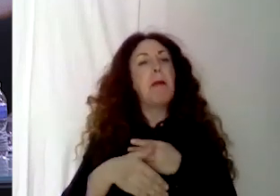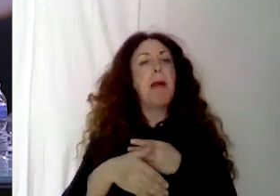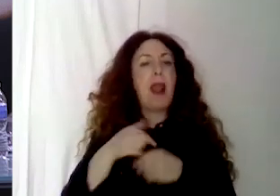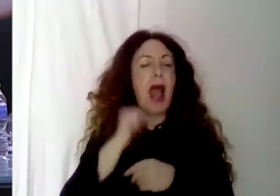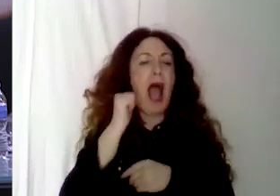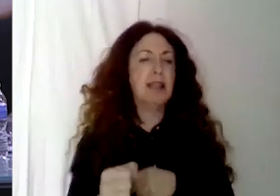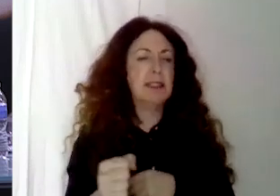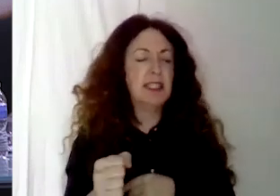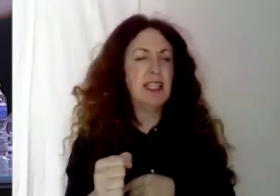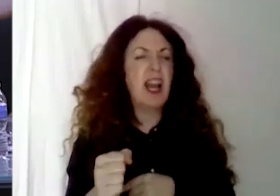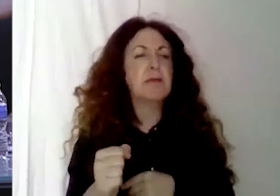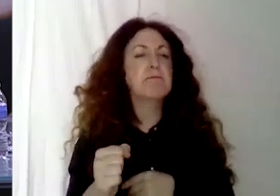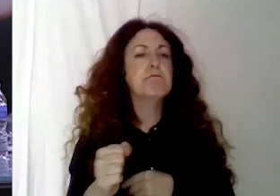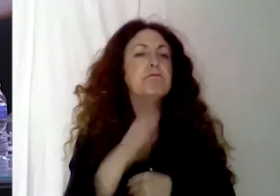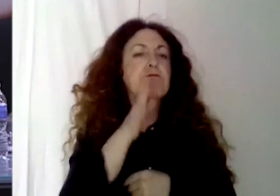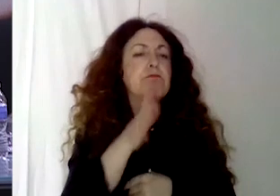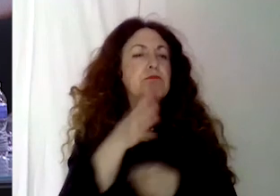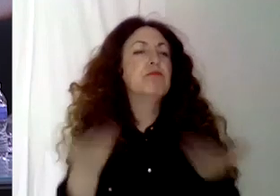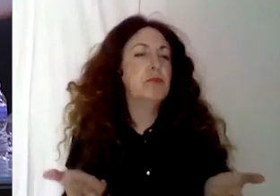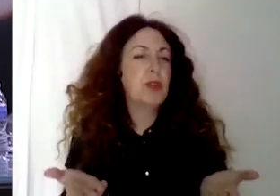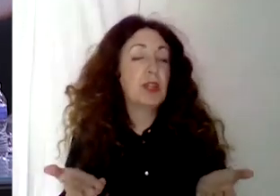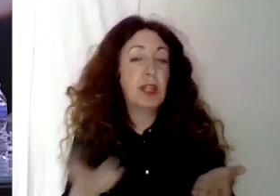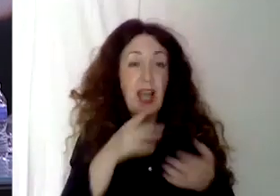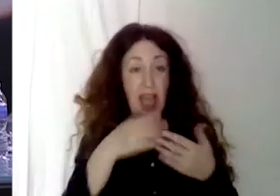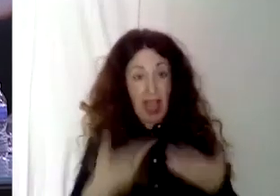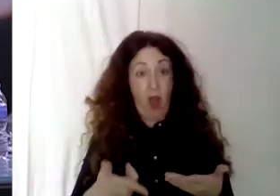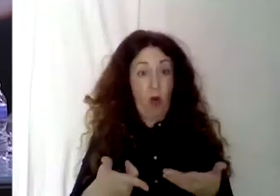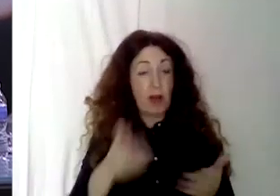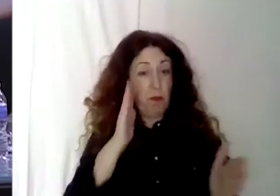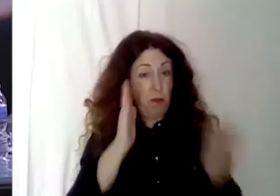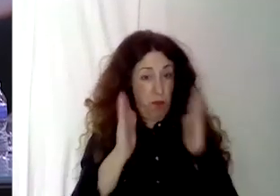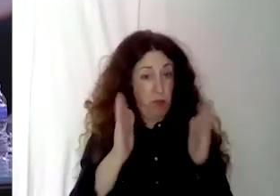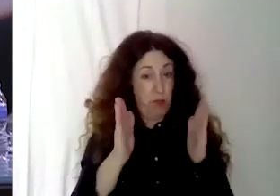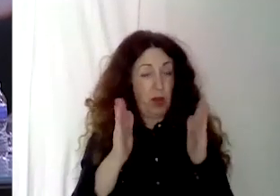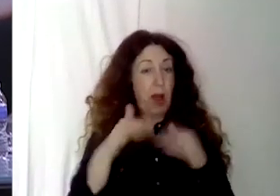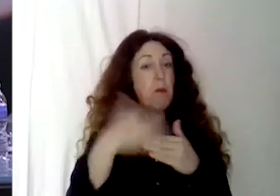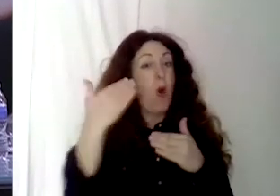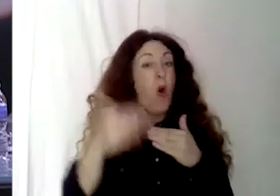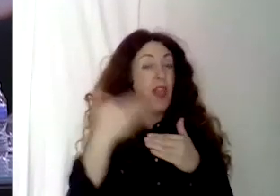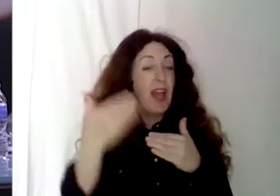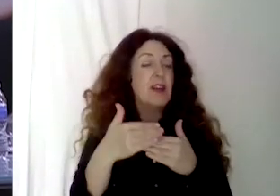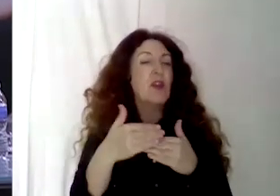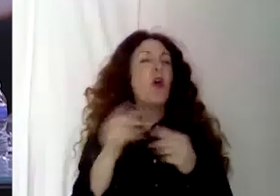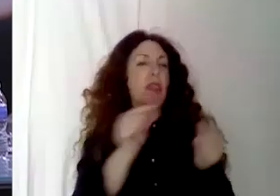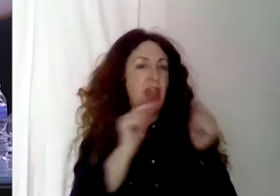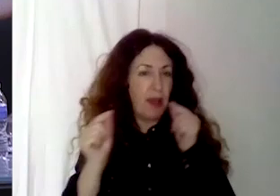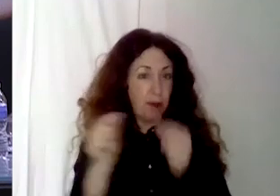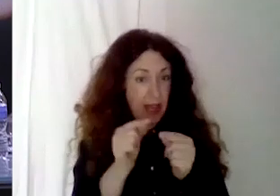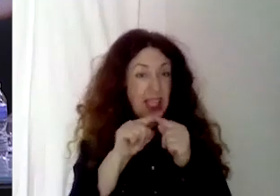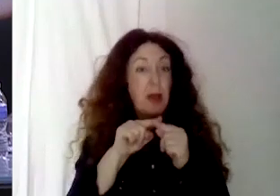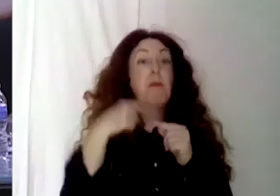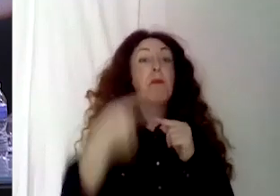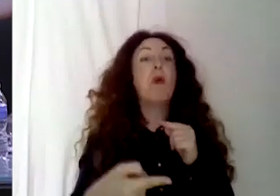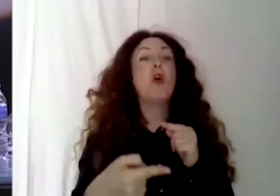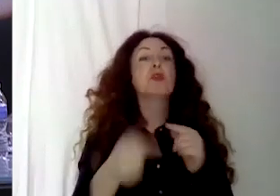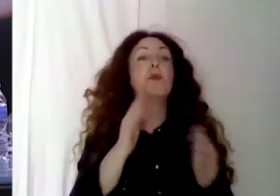Esto en la modernidad se ha convertido en un tema de debate y, por lo tanto, en la posmodernidad se ha convertido en un tema